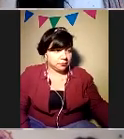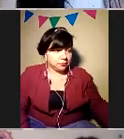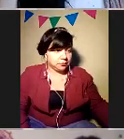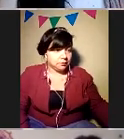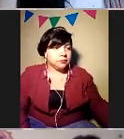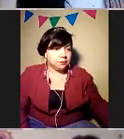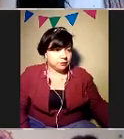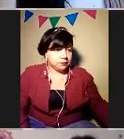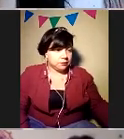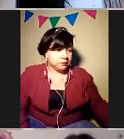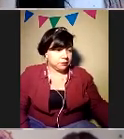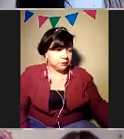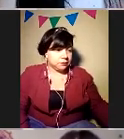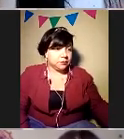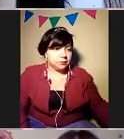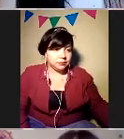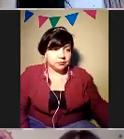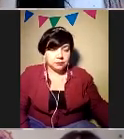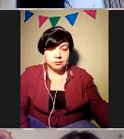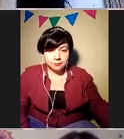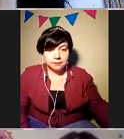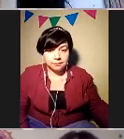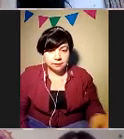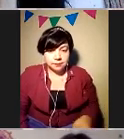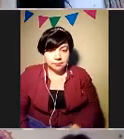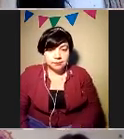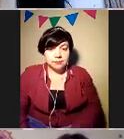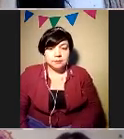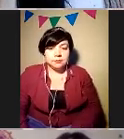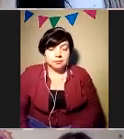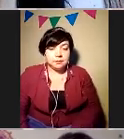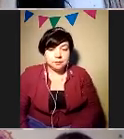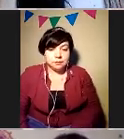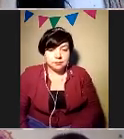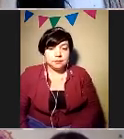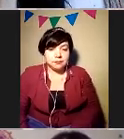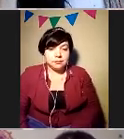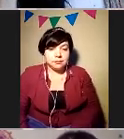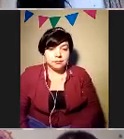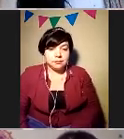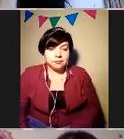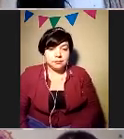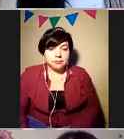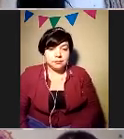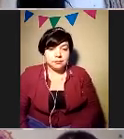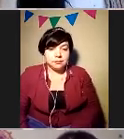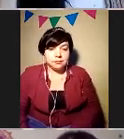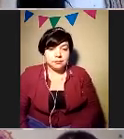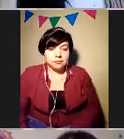América, están en la India y por eso no contaminan su país y por eso sus países se ven tan limpios y